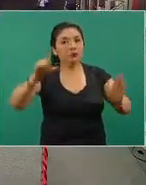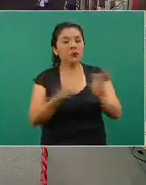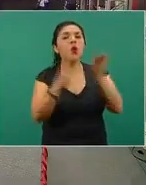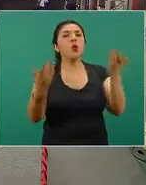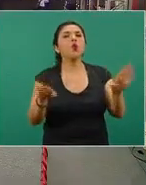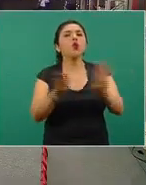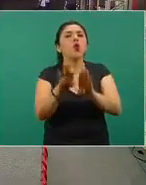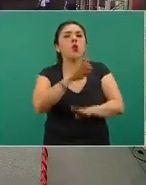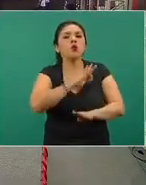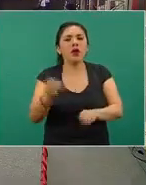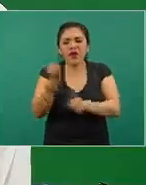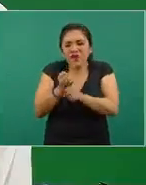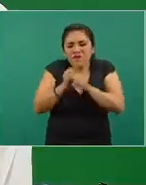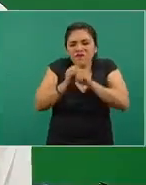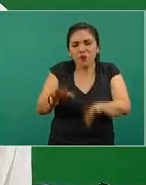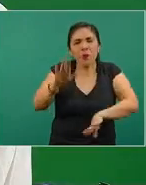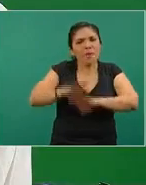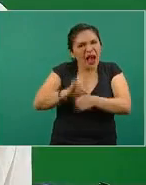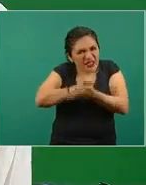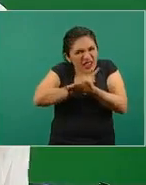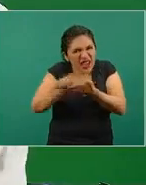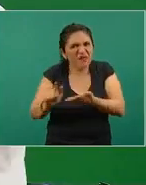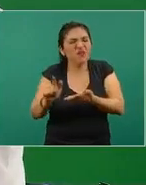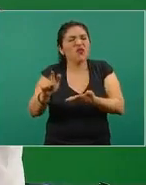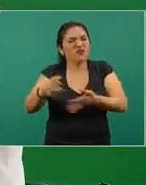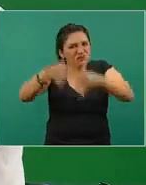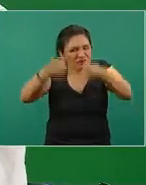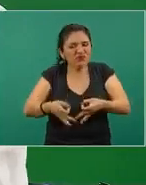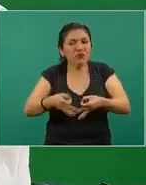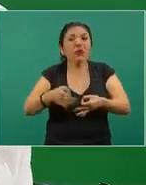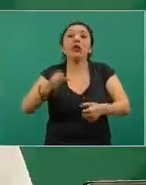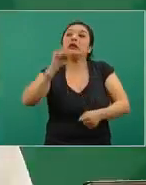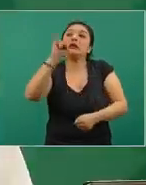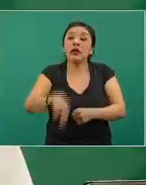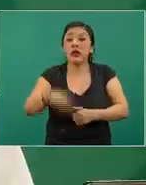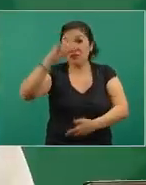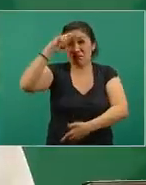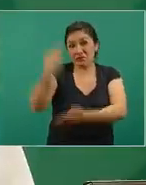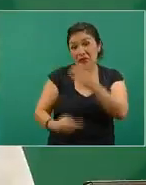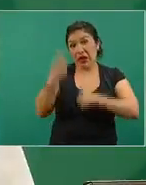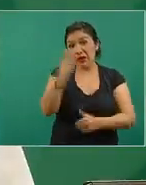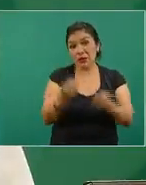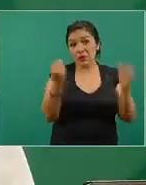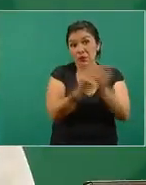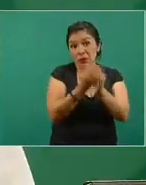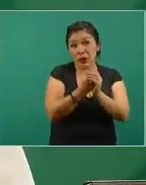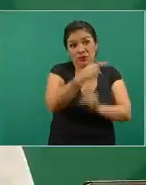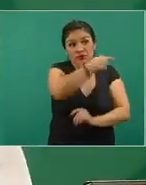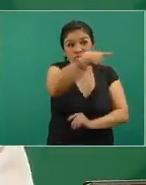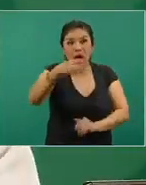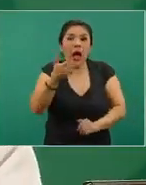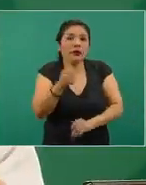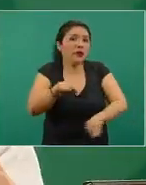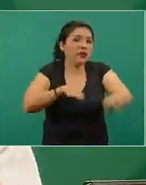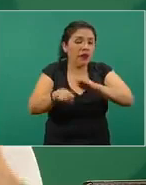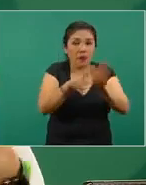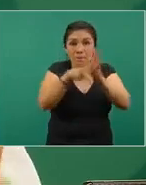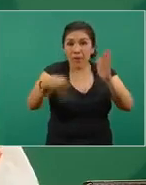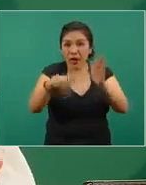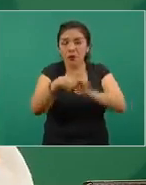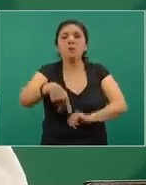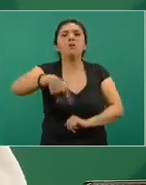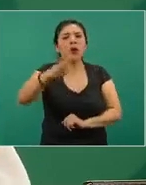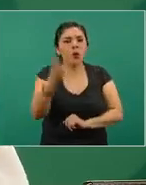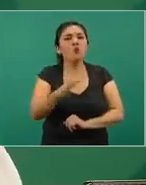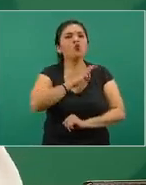cómo transparentar sus fuentes de información, desde luego sin violentar la confidencialidad propia del periodismo, pero para que